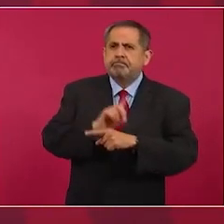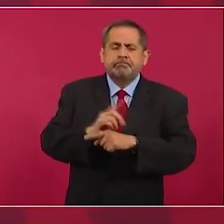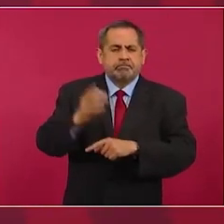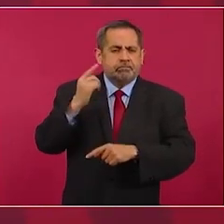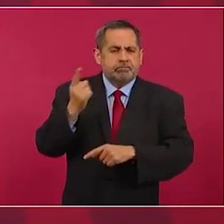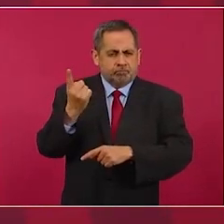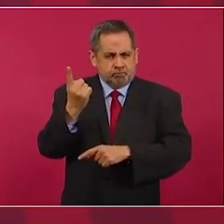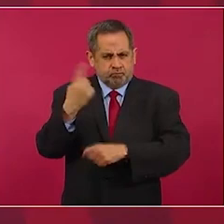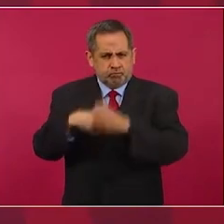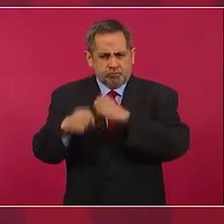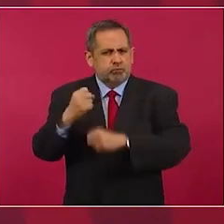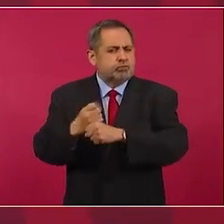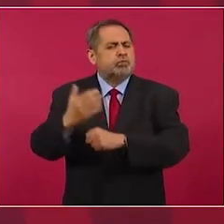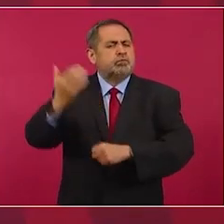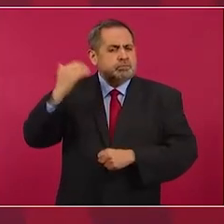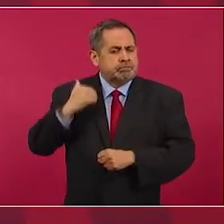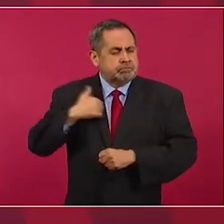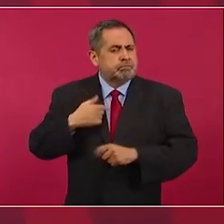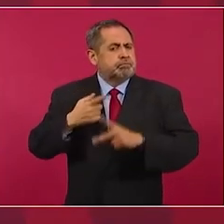el año pasado.